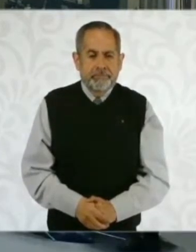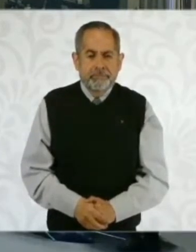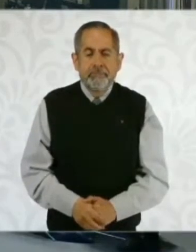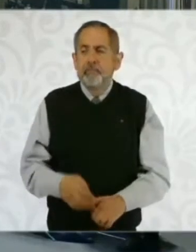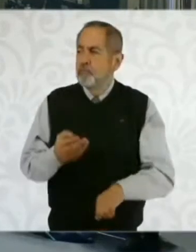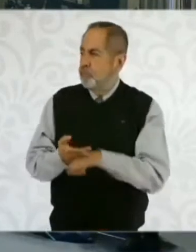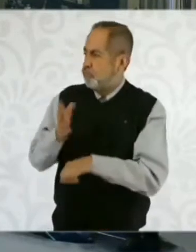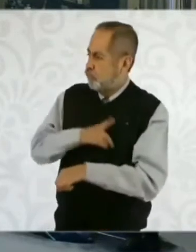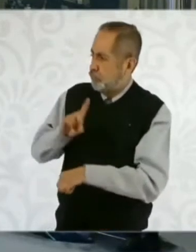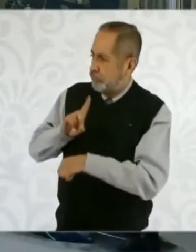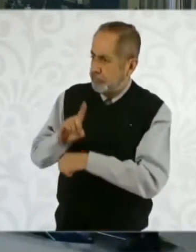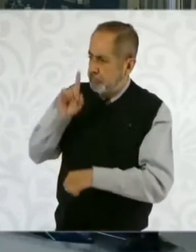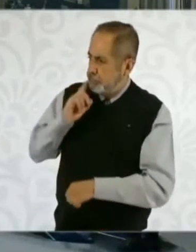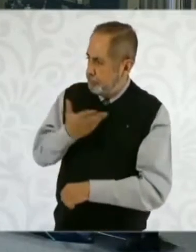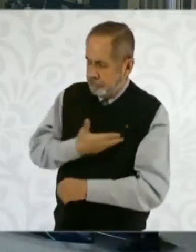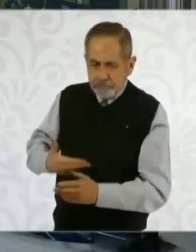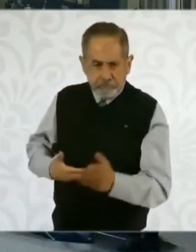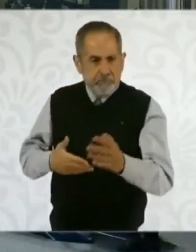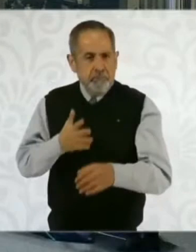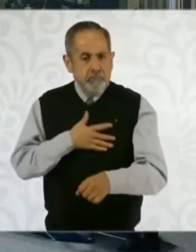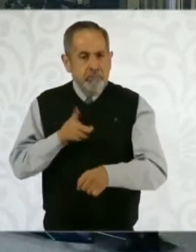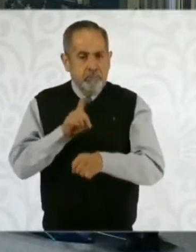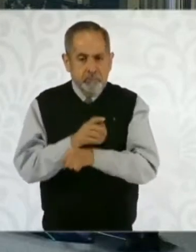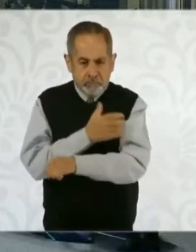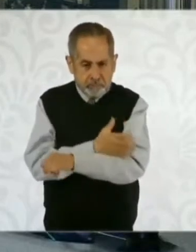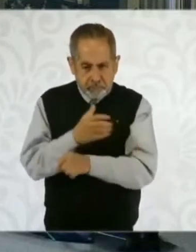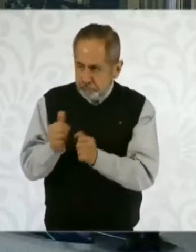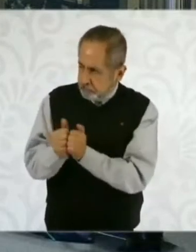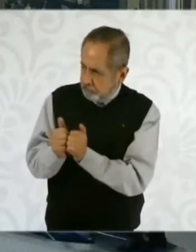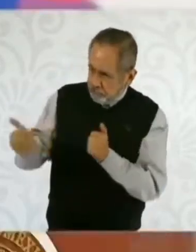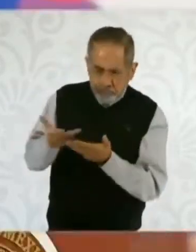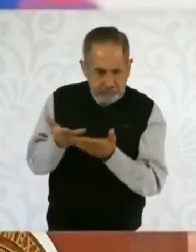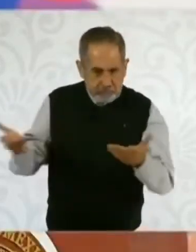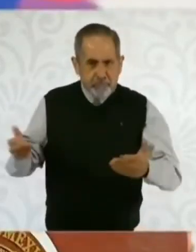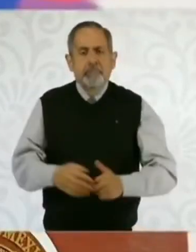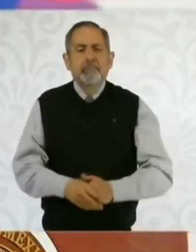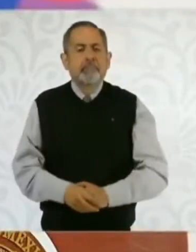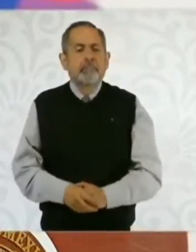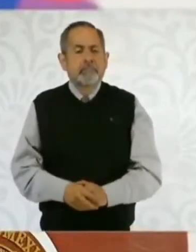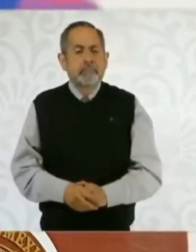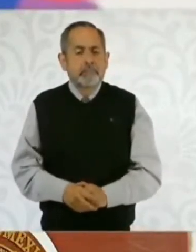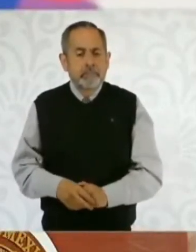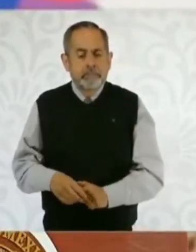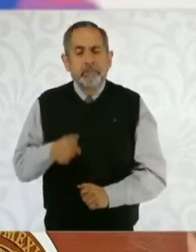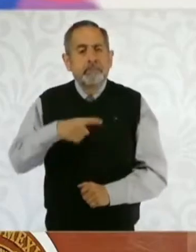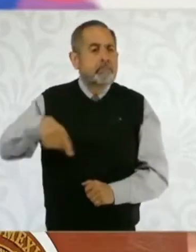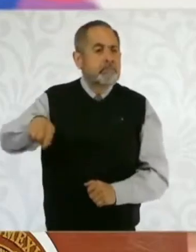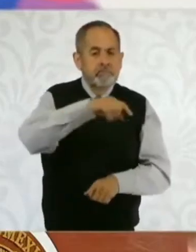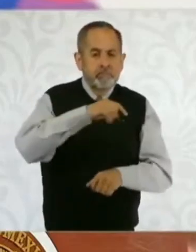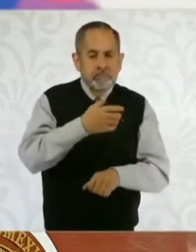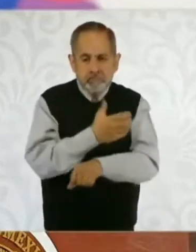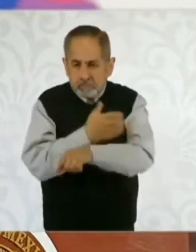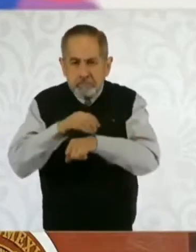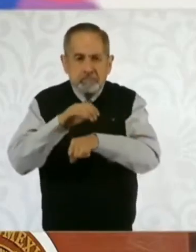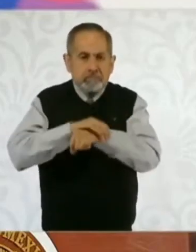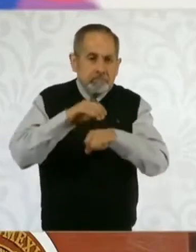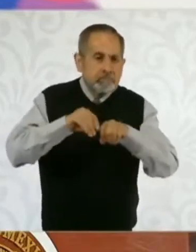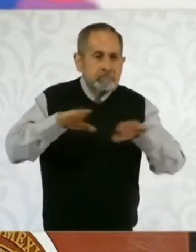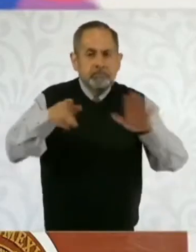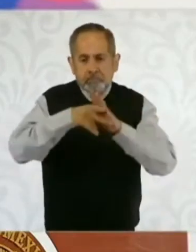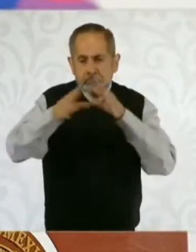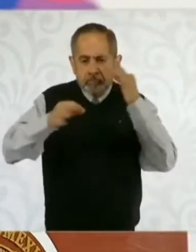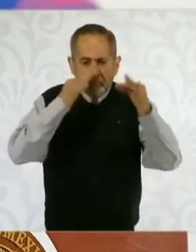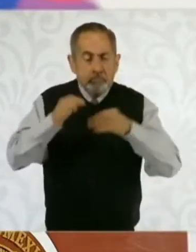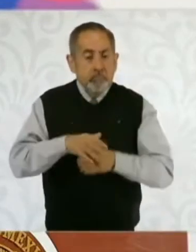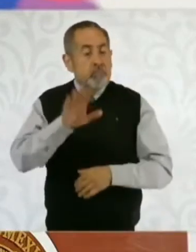Muy buenos días, presidenta. Buenos días, compañeros y compañeros de amigos de los medios de comunicación. En el